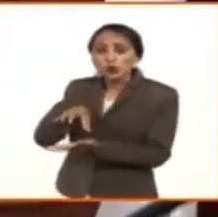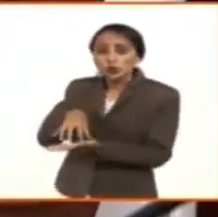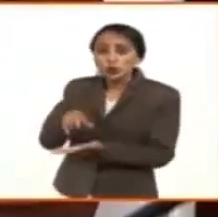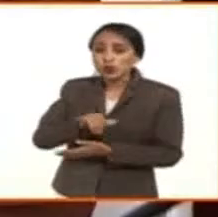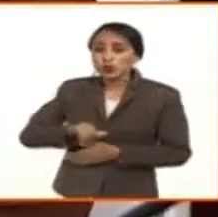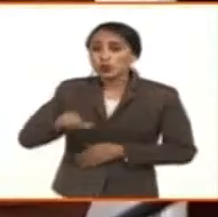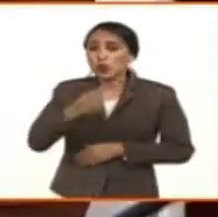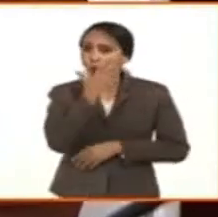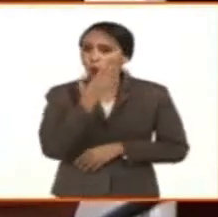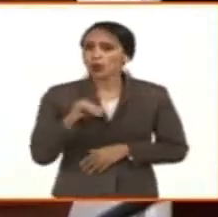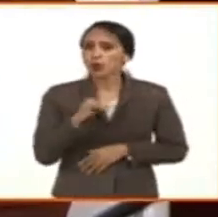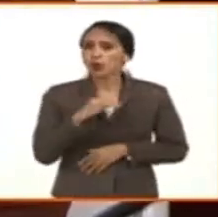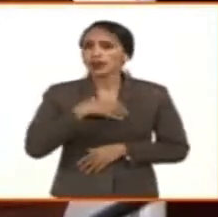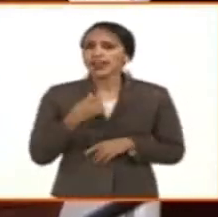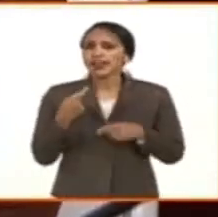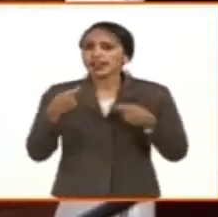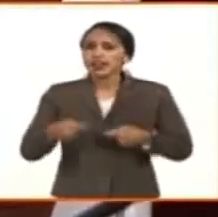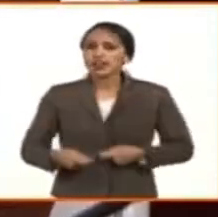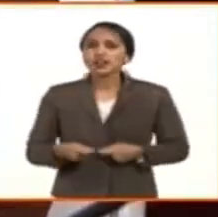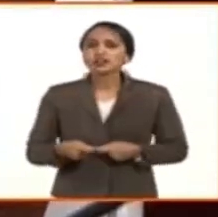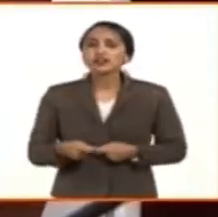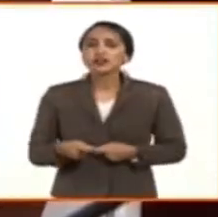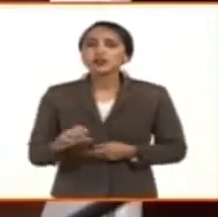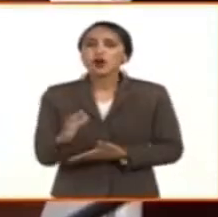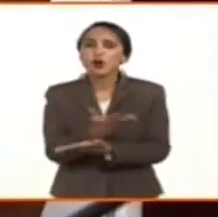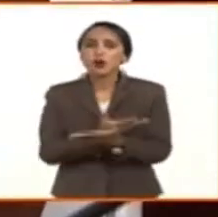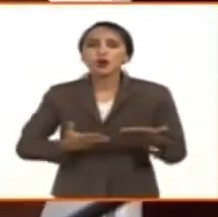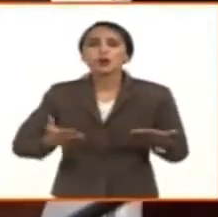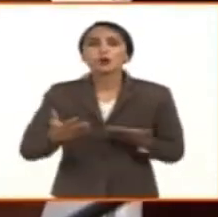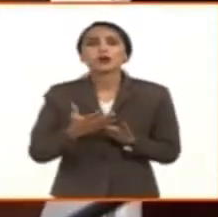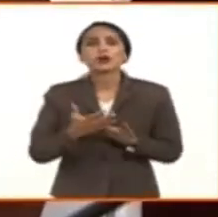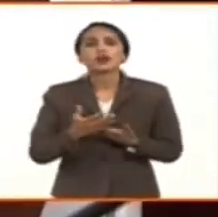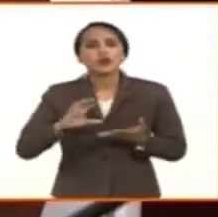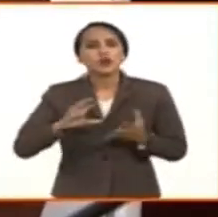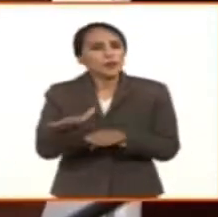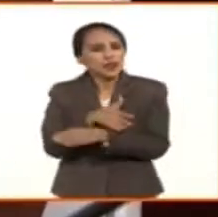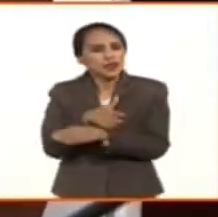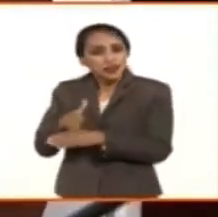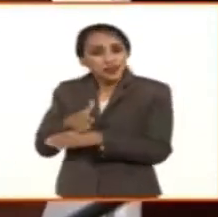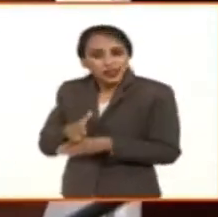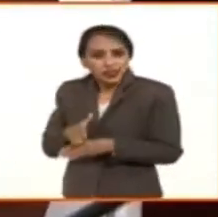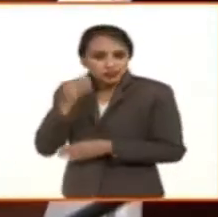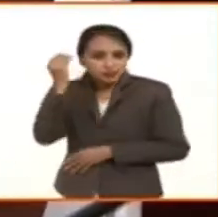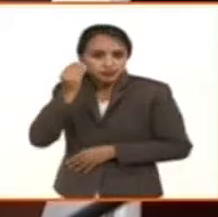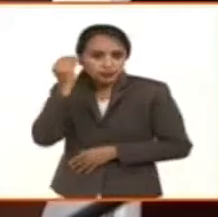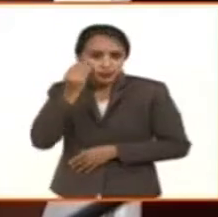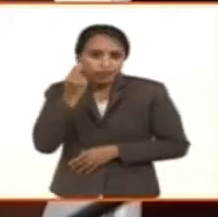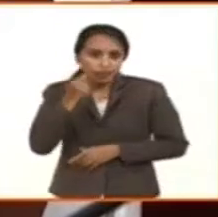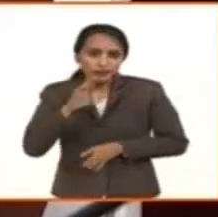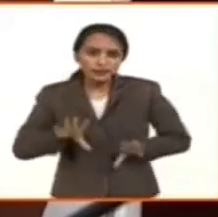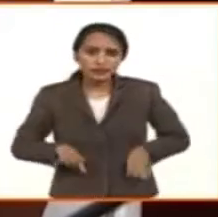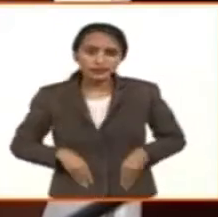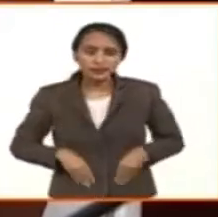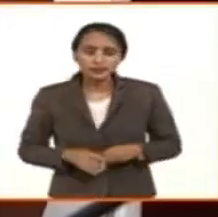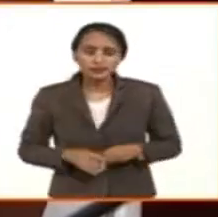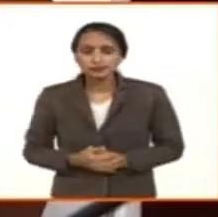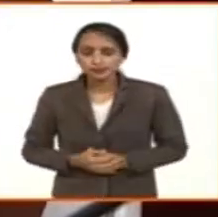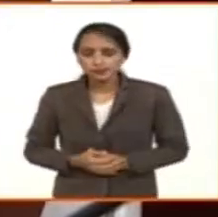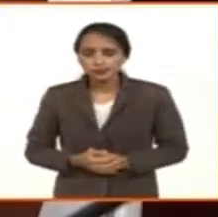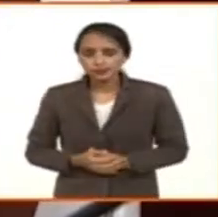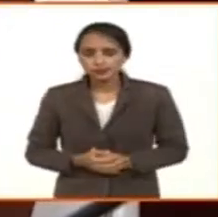tienen derecho a compartir una perspectiva diferente antiimperialista anticapitalista estamos un momento